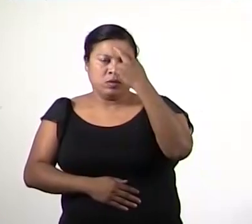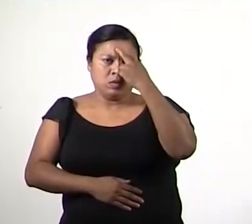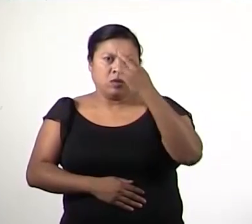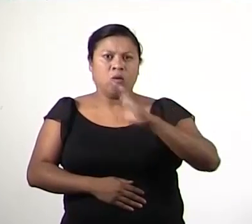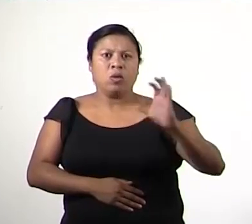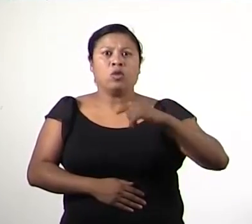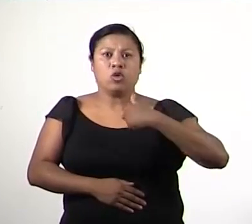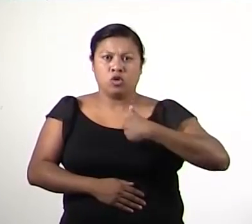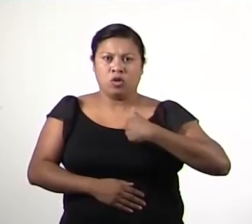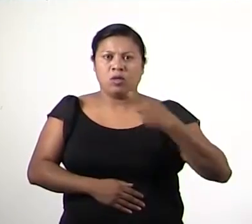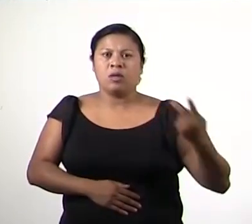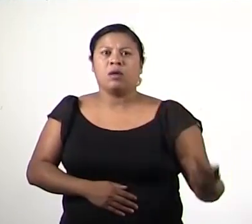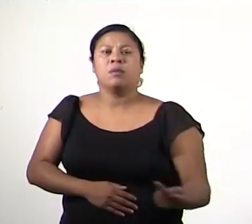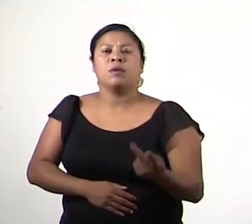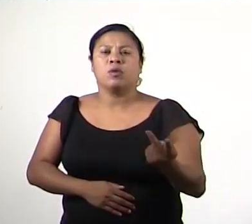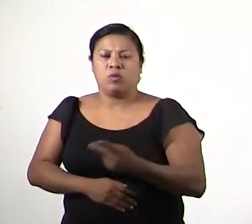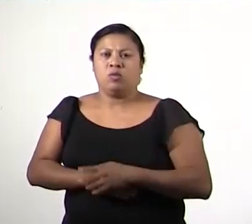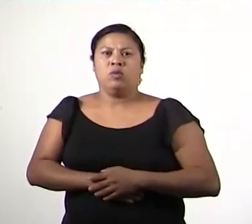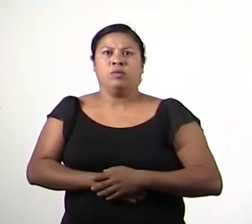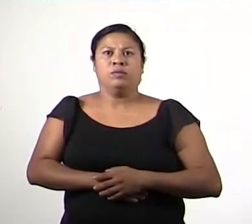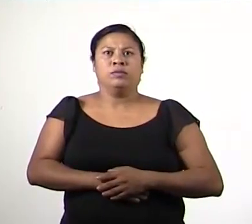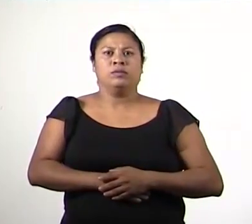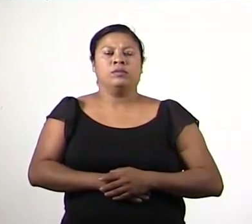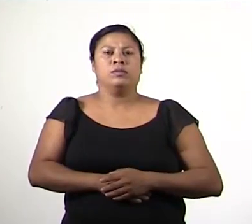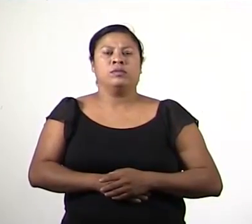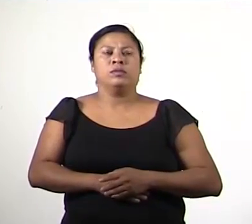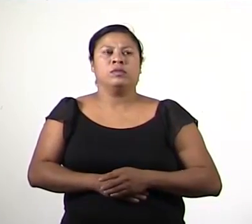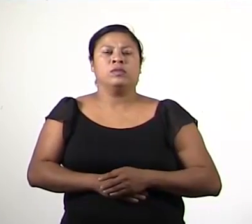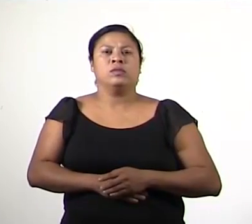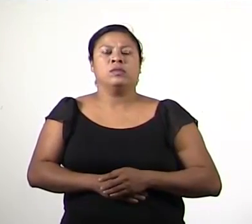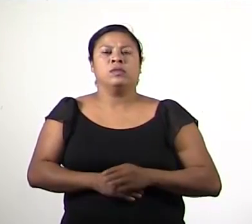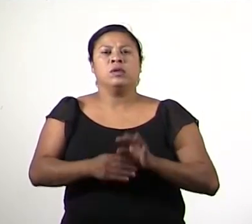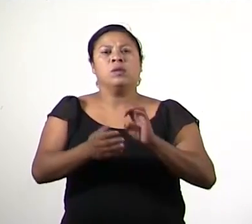te pregunto de la forma más idónea,